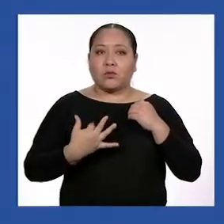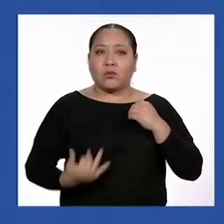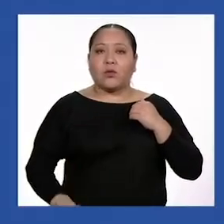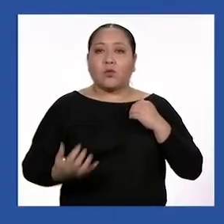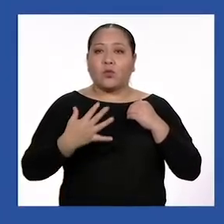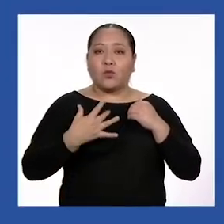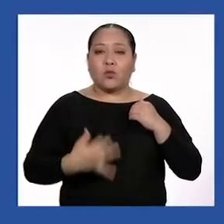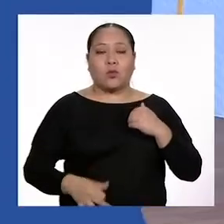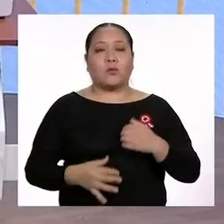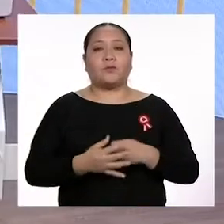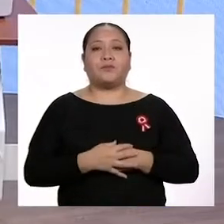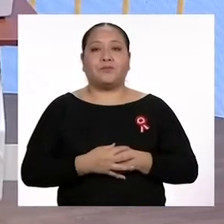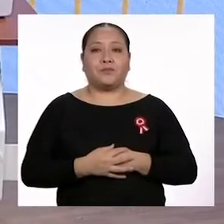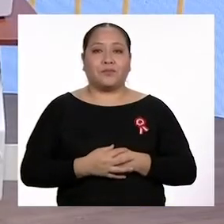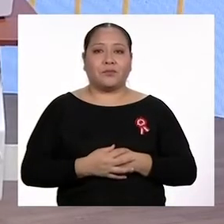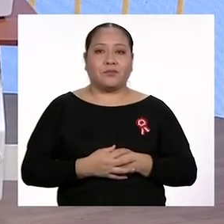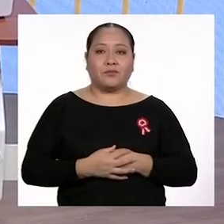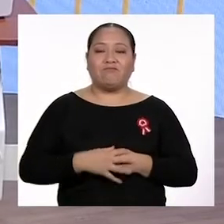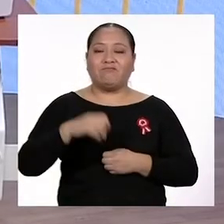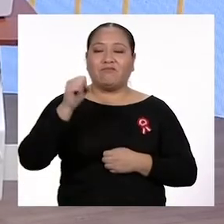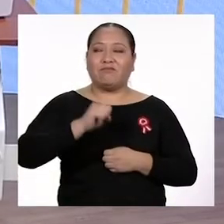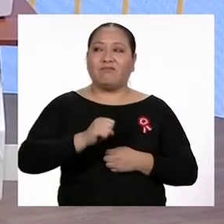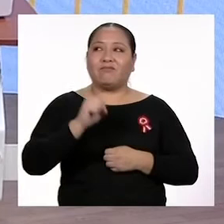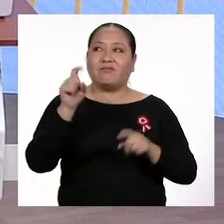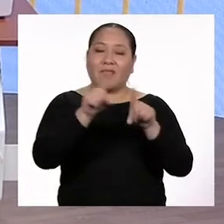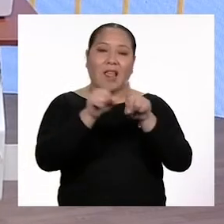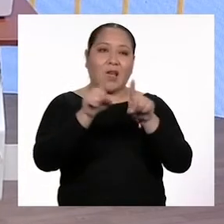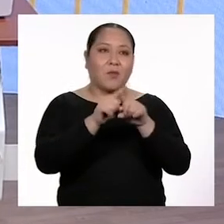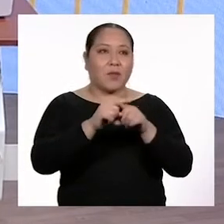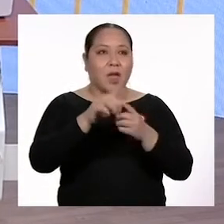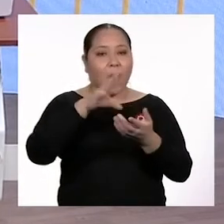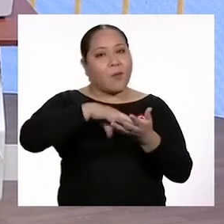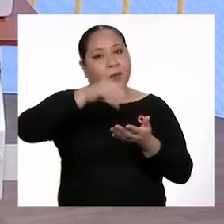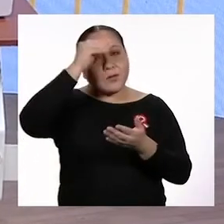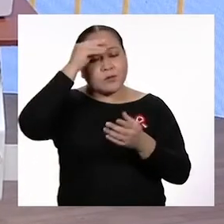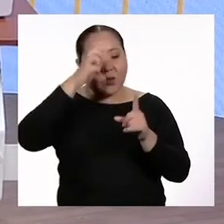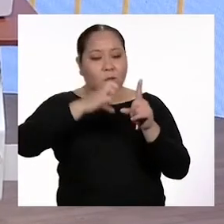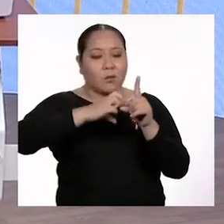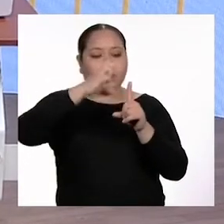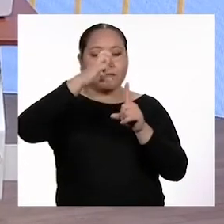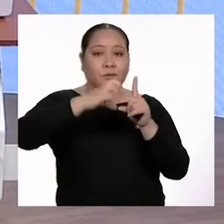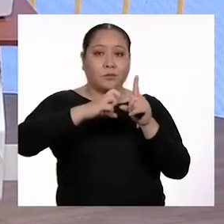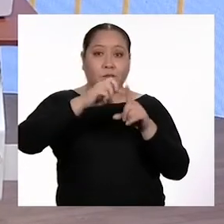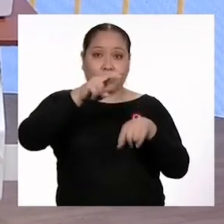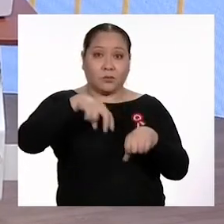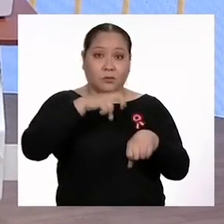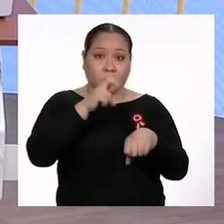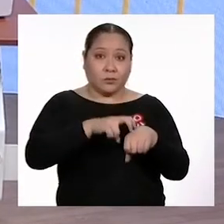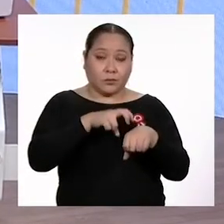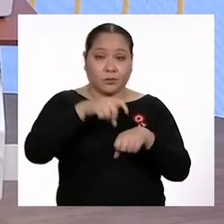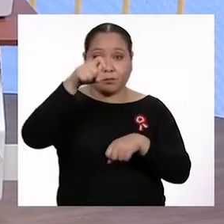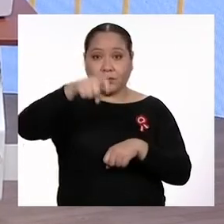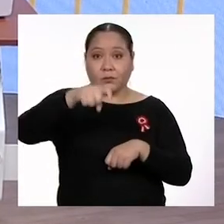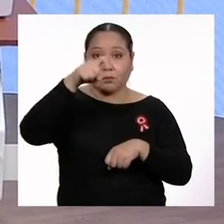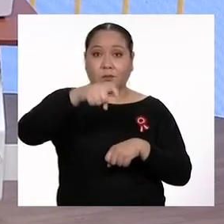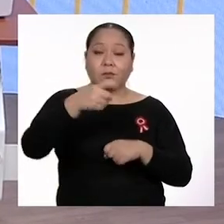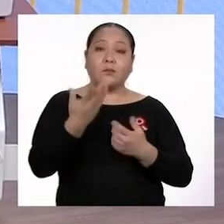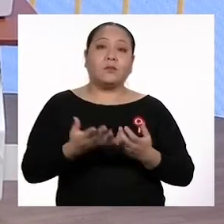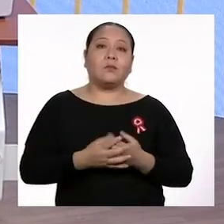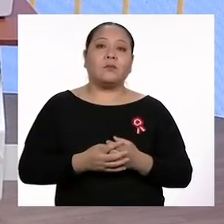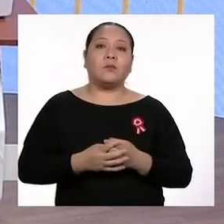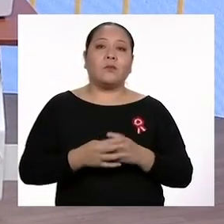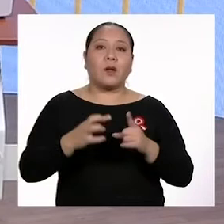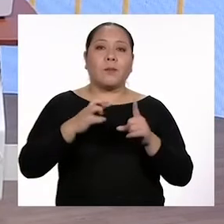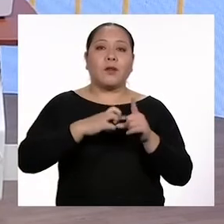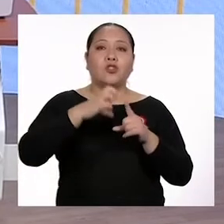otro. Claro, y también aprendimos que para tener una presión arterial normal es necesario mantener la